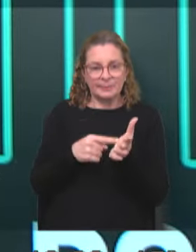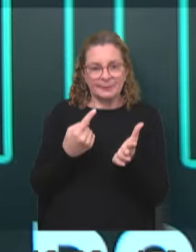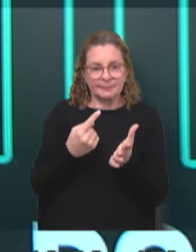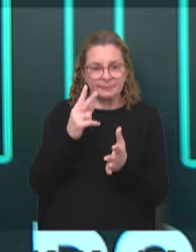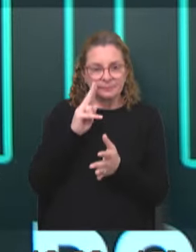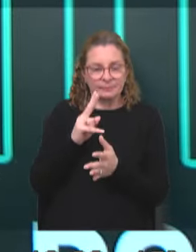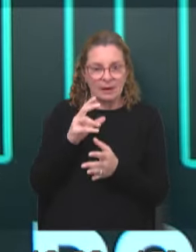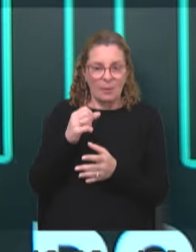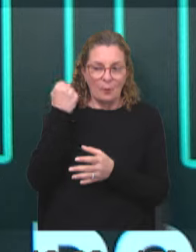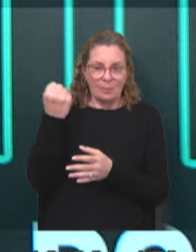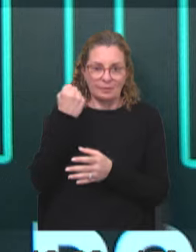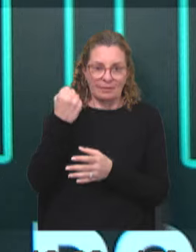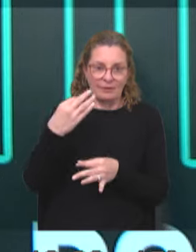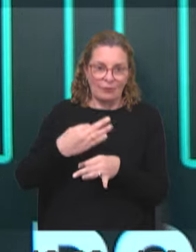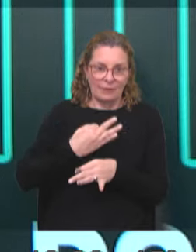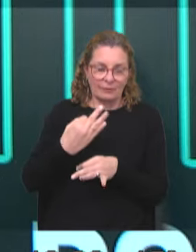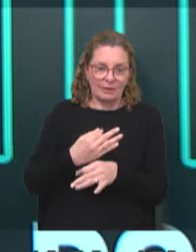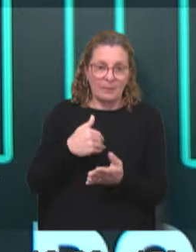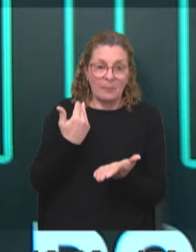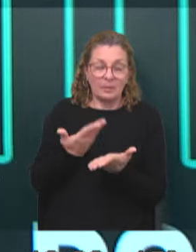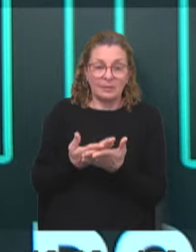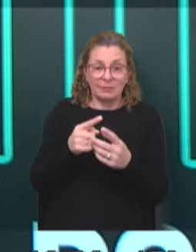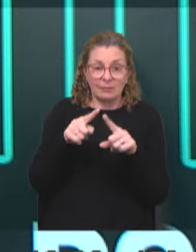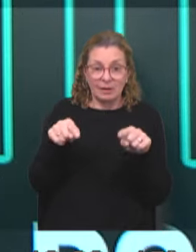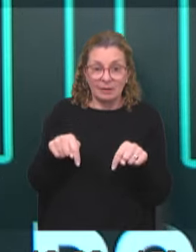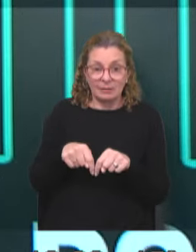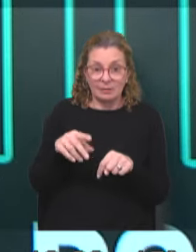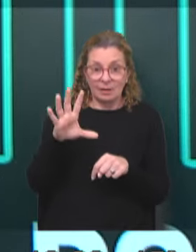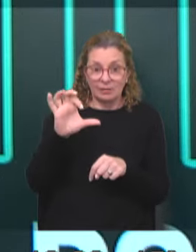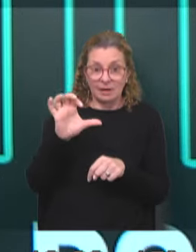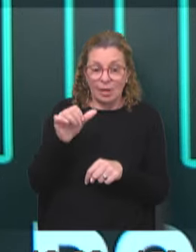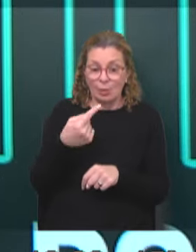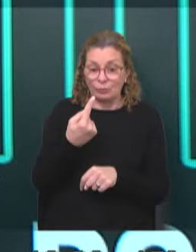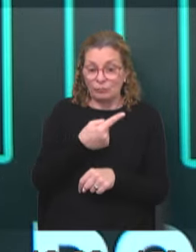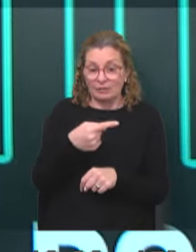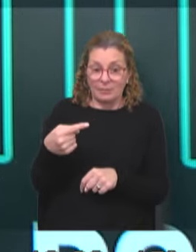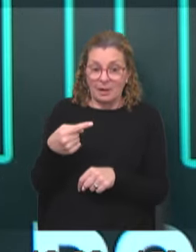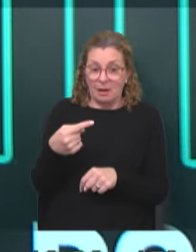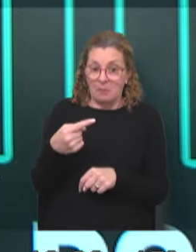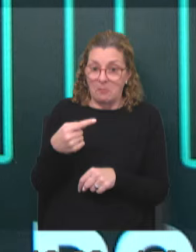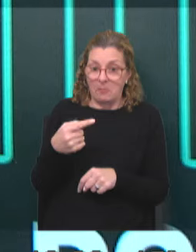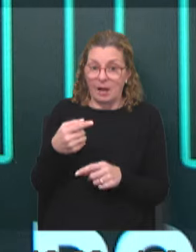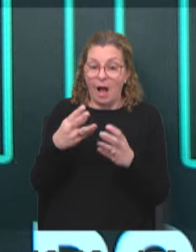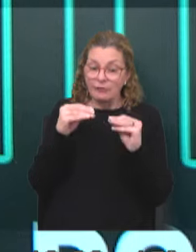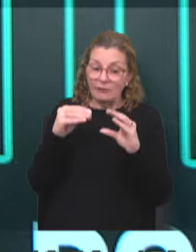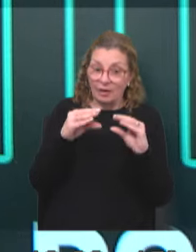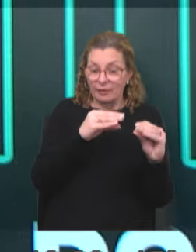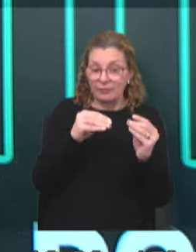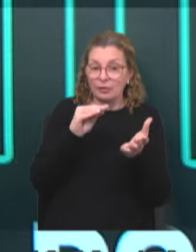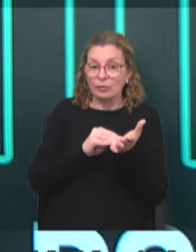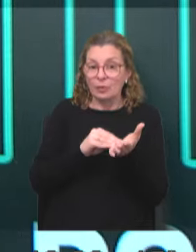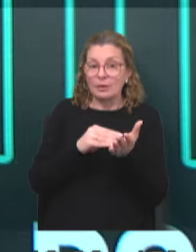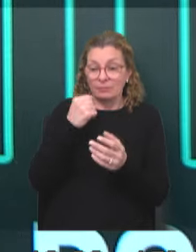relevancia de bordaberry en el sentido de que que presenta una lista al senado y es noticia durante una semana no decir bueno eso ya marca un poco la